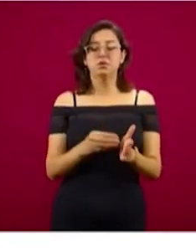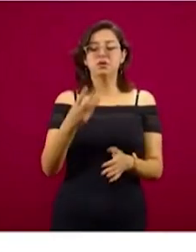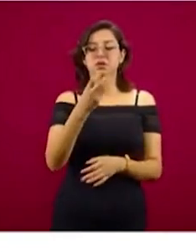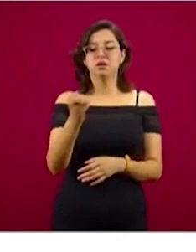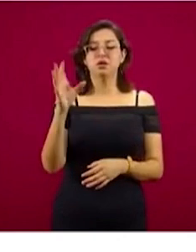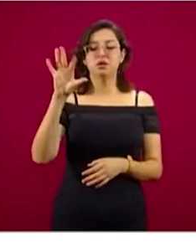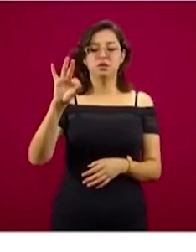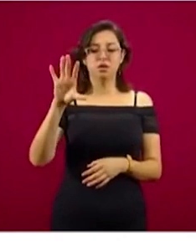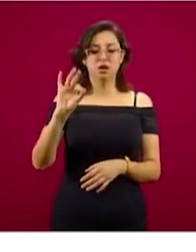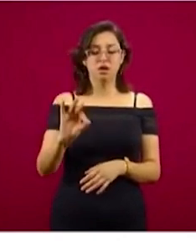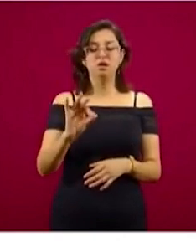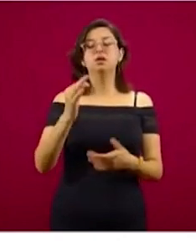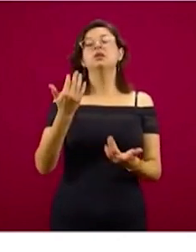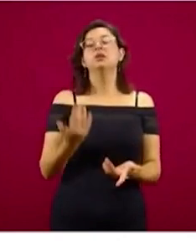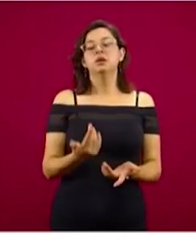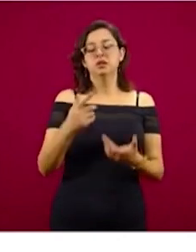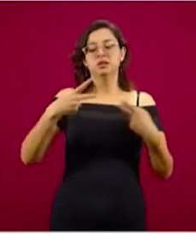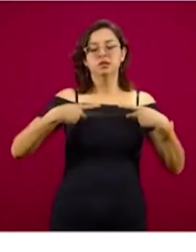304.340 cuentas para